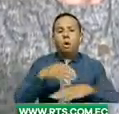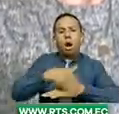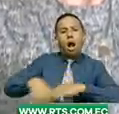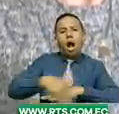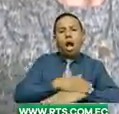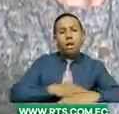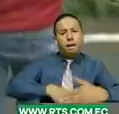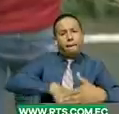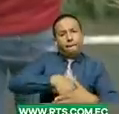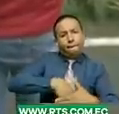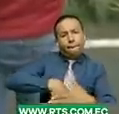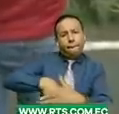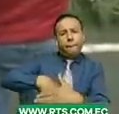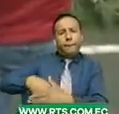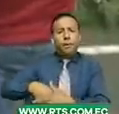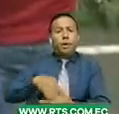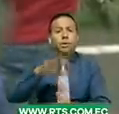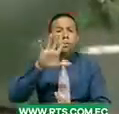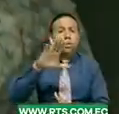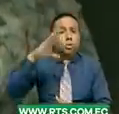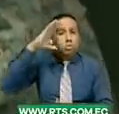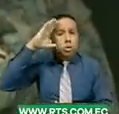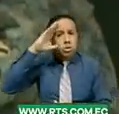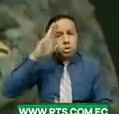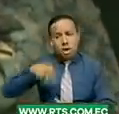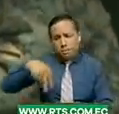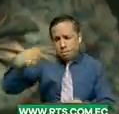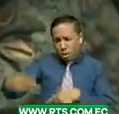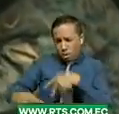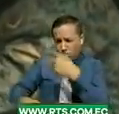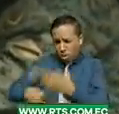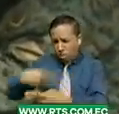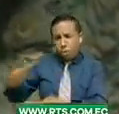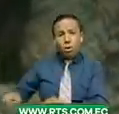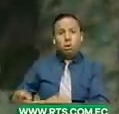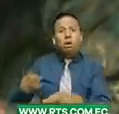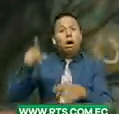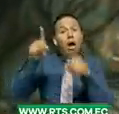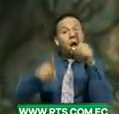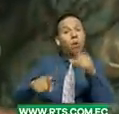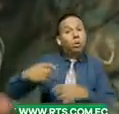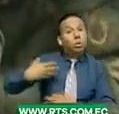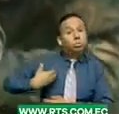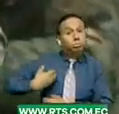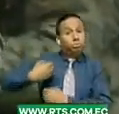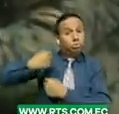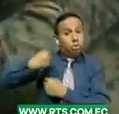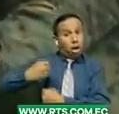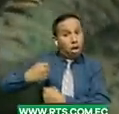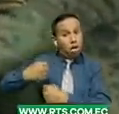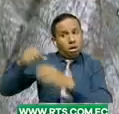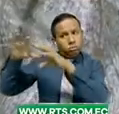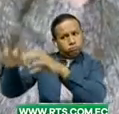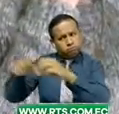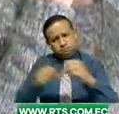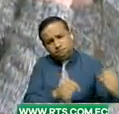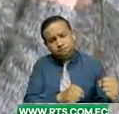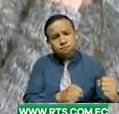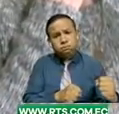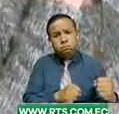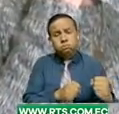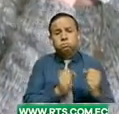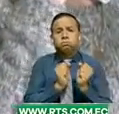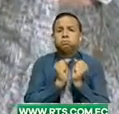policías heridos. Pero no fue lo único. También hubo militares retenidos, que están en buenas condiciones, aseguró. Ellos estaban